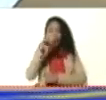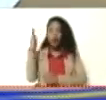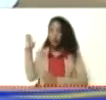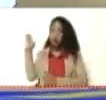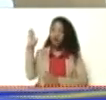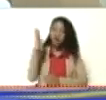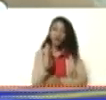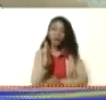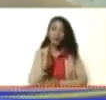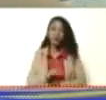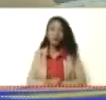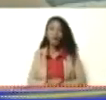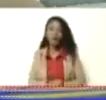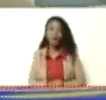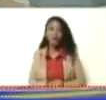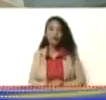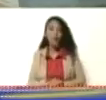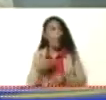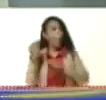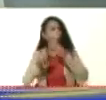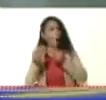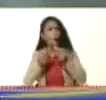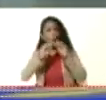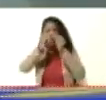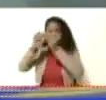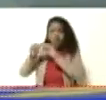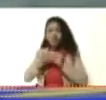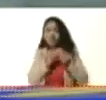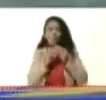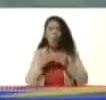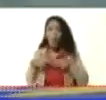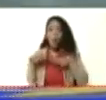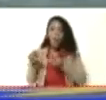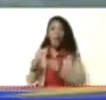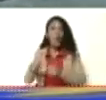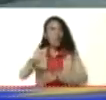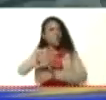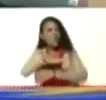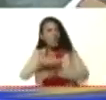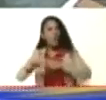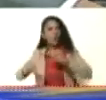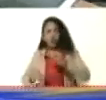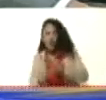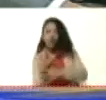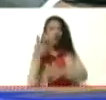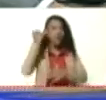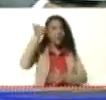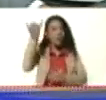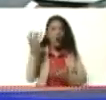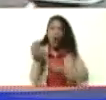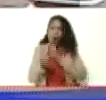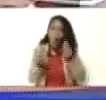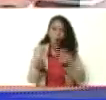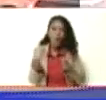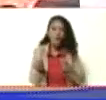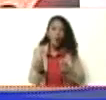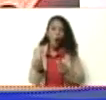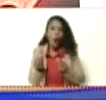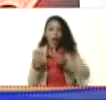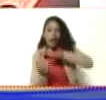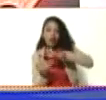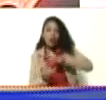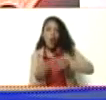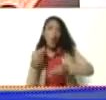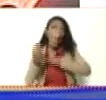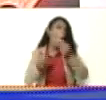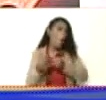acá. ¿Cómo se conformó como imperio? ¿De dónde surgió su ideología? ¿Cómo surgieron sus instituciones?